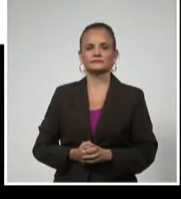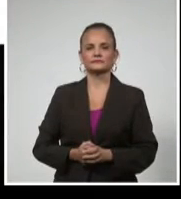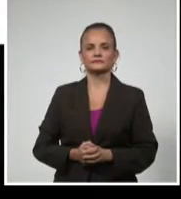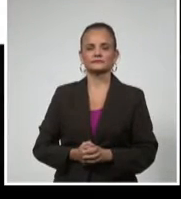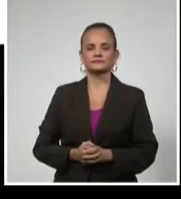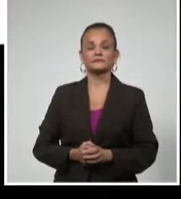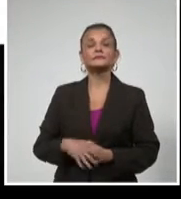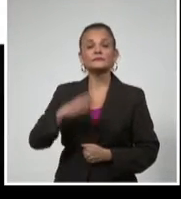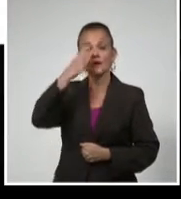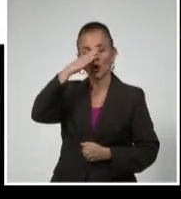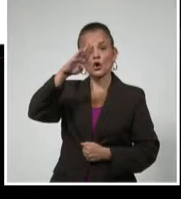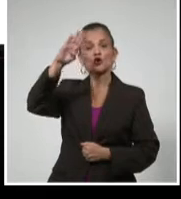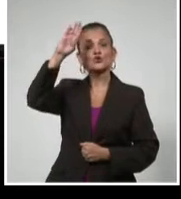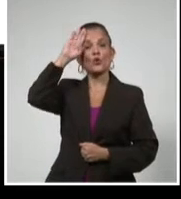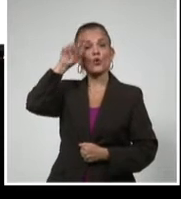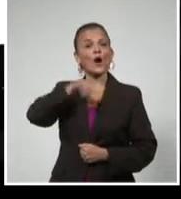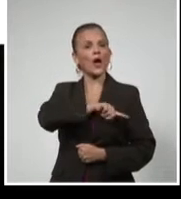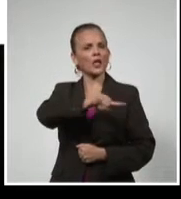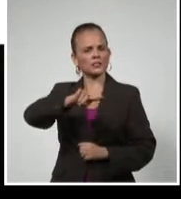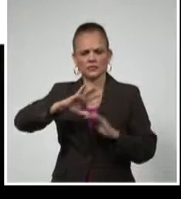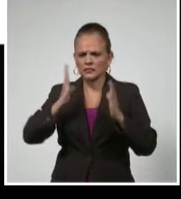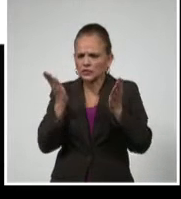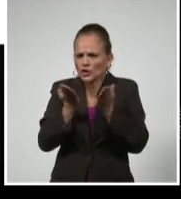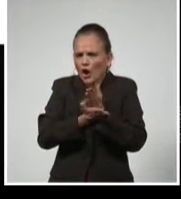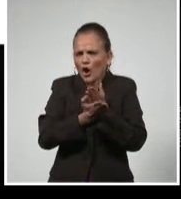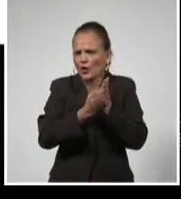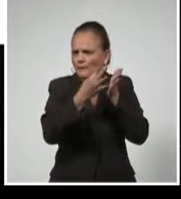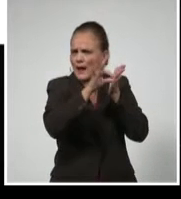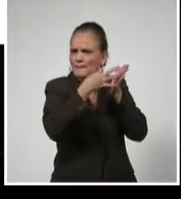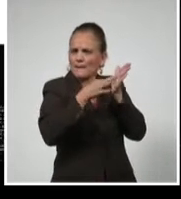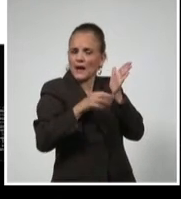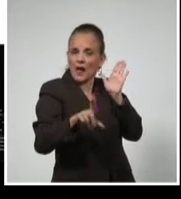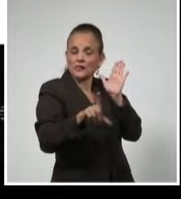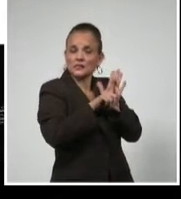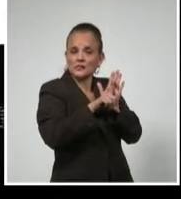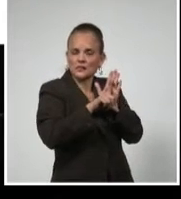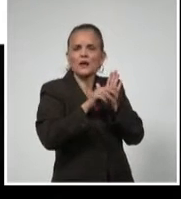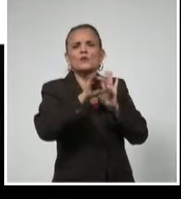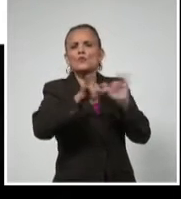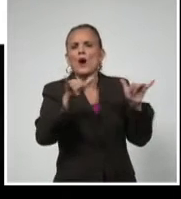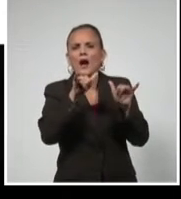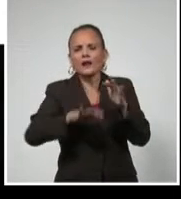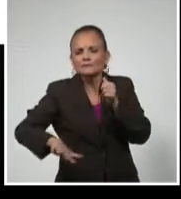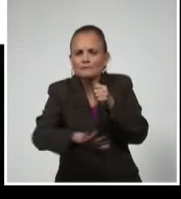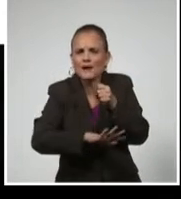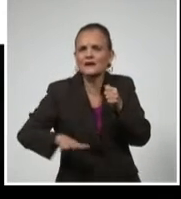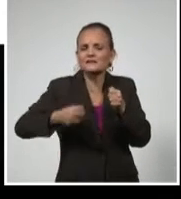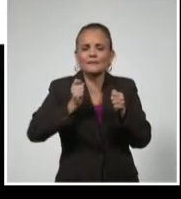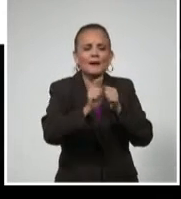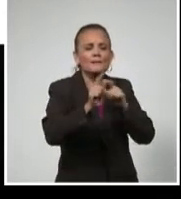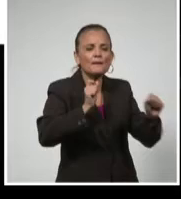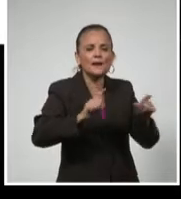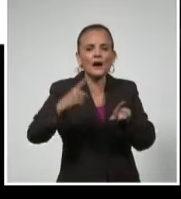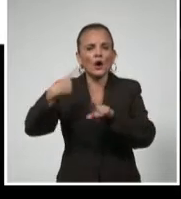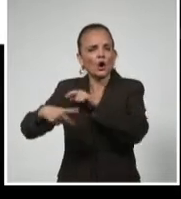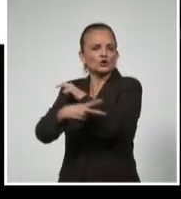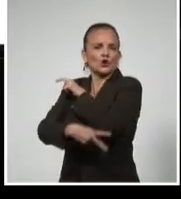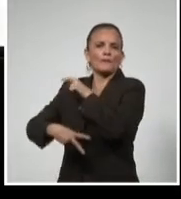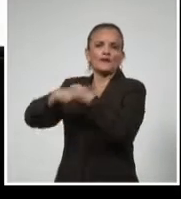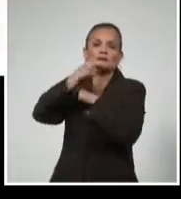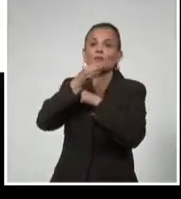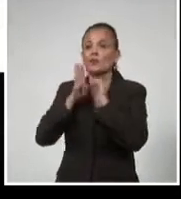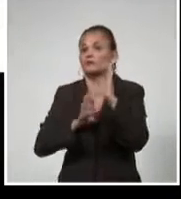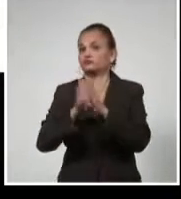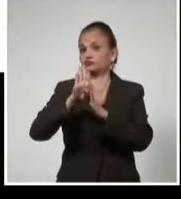Cuba posee un marco legal que respalda la inversión extranjera directa como elemento catalizador para el desarrollo económico del país. En los